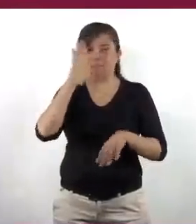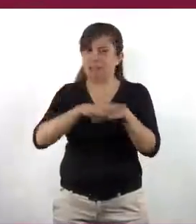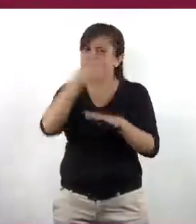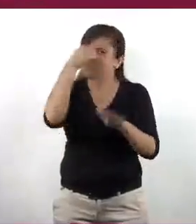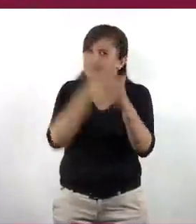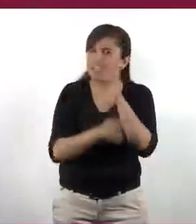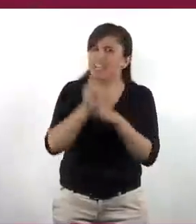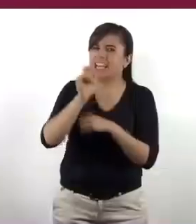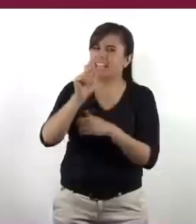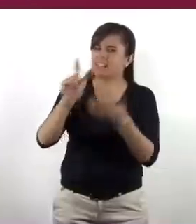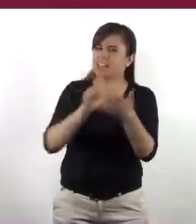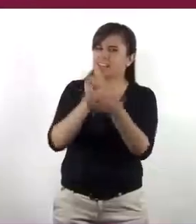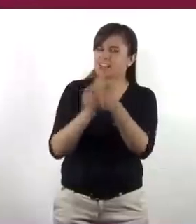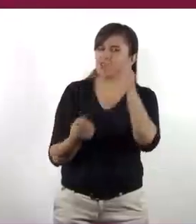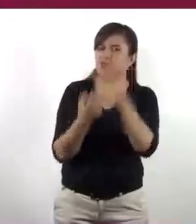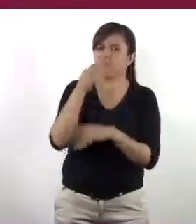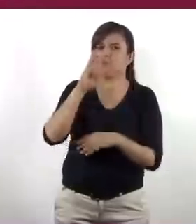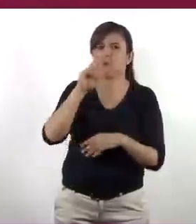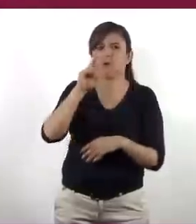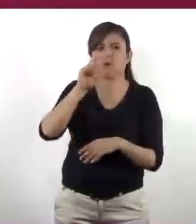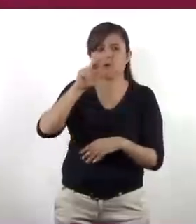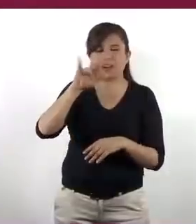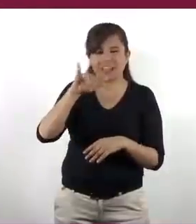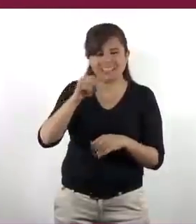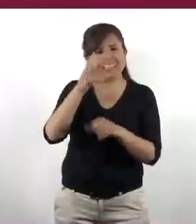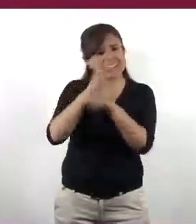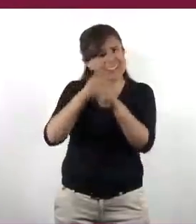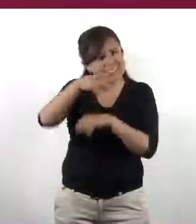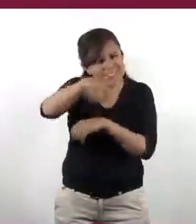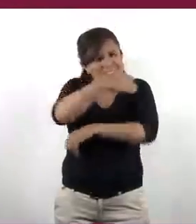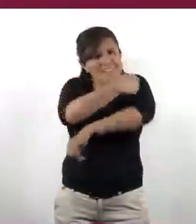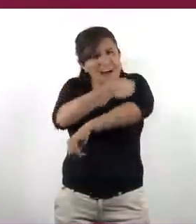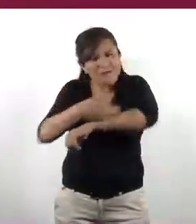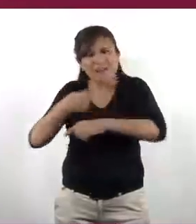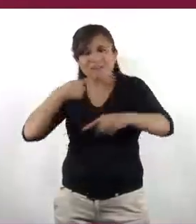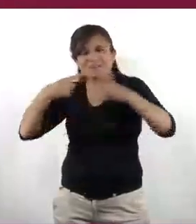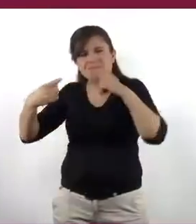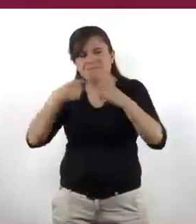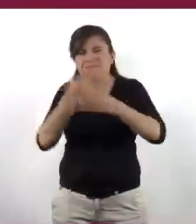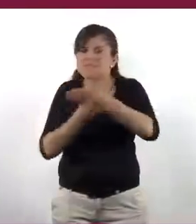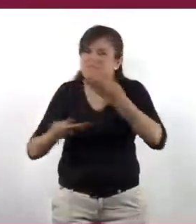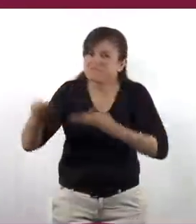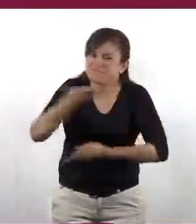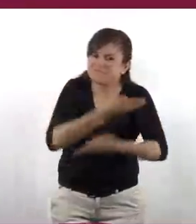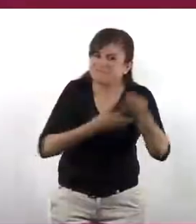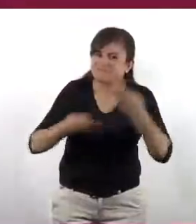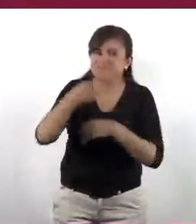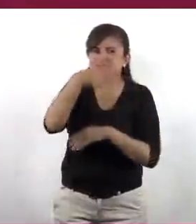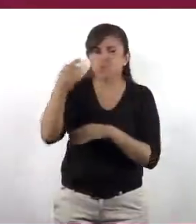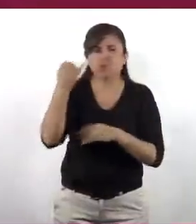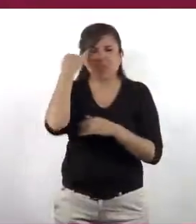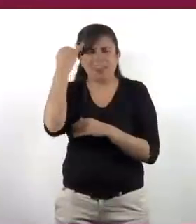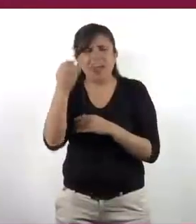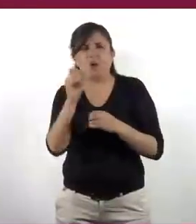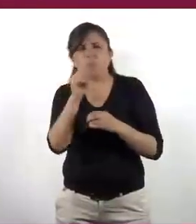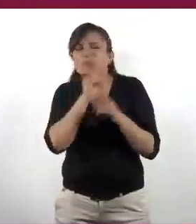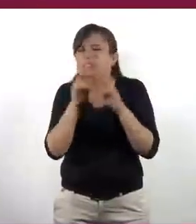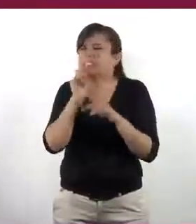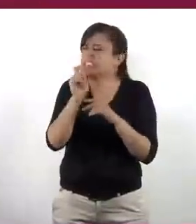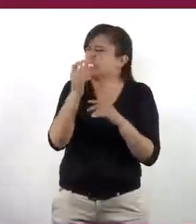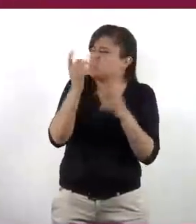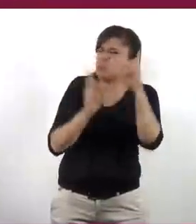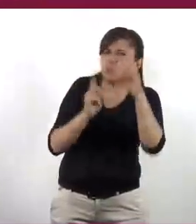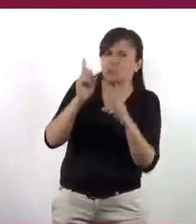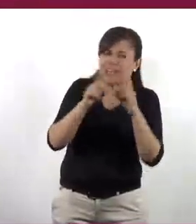reformas borbónicas. Les sugerimos invitar a su familia a comentar sobre este tema y a compartir sus inquietudes.